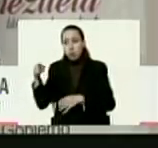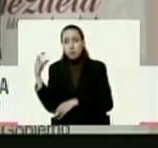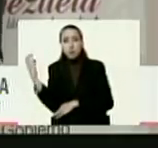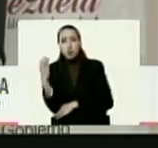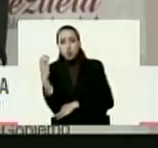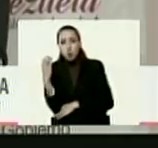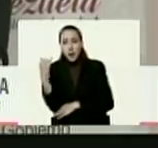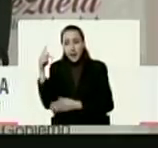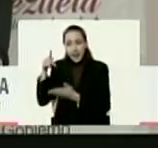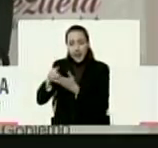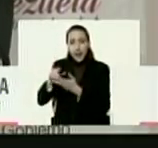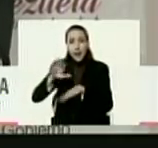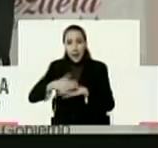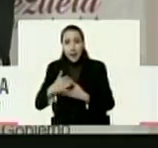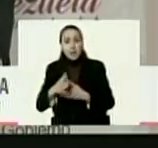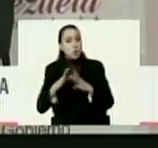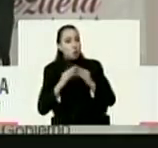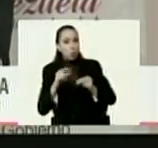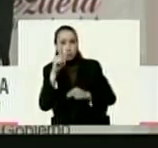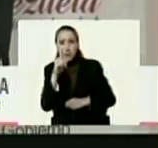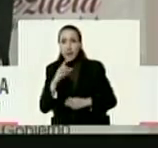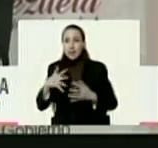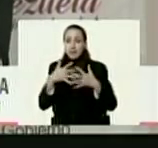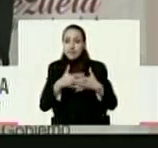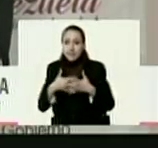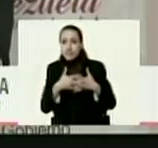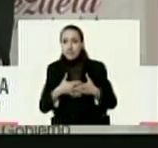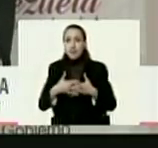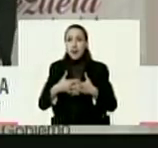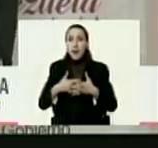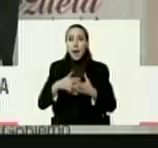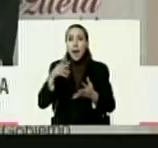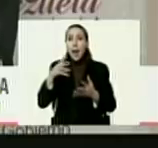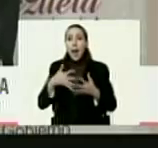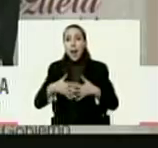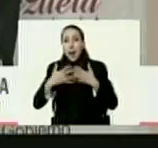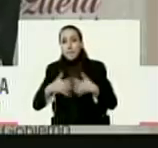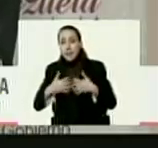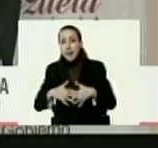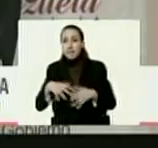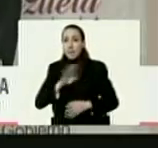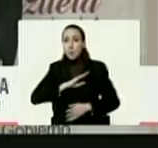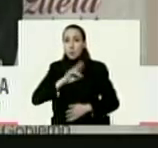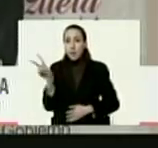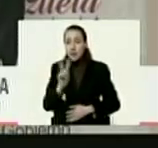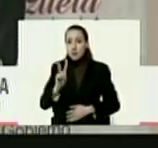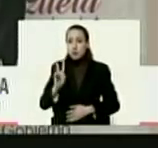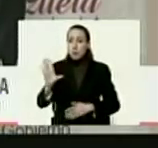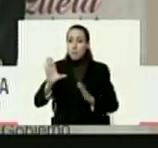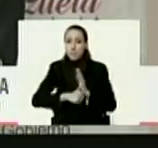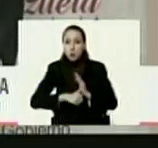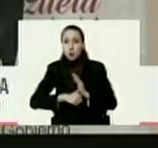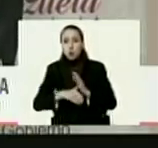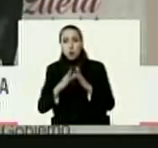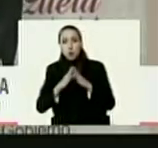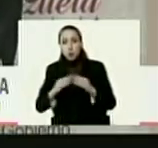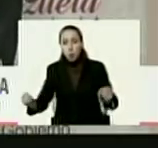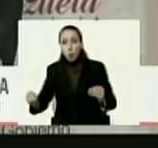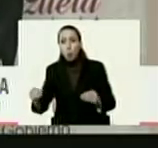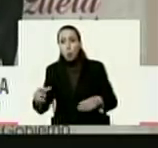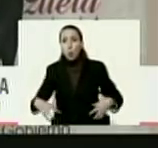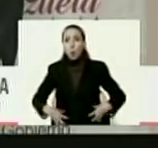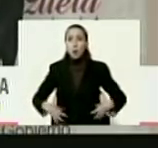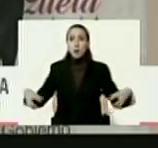dinero de la empresa Citgo. Y no lo digo yo, lo dice el señor Humberto Calderón Berti, que fue